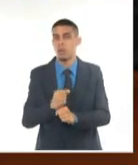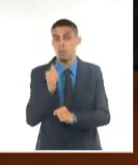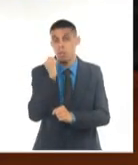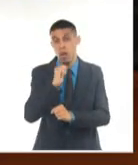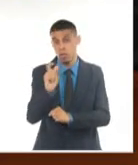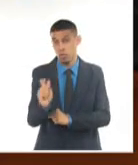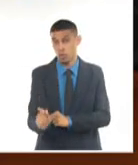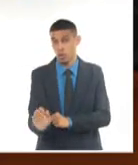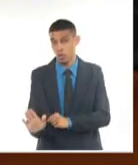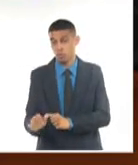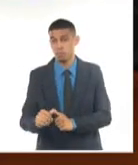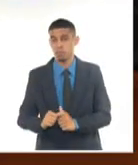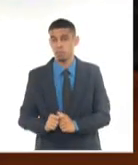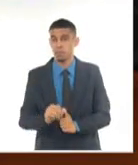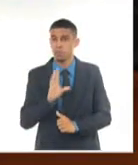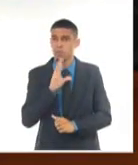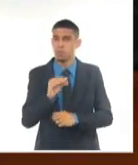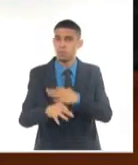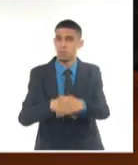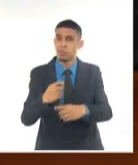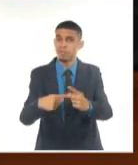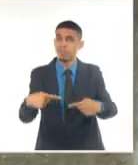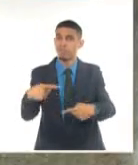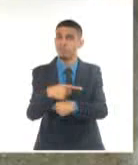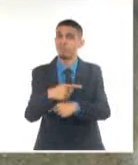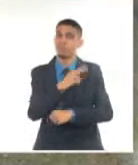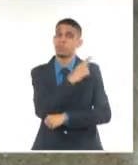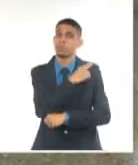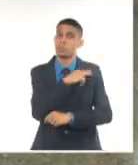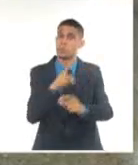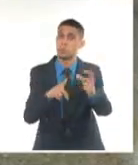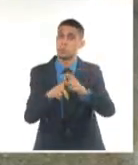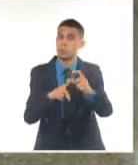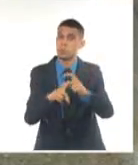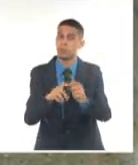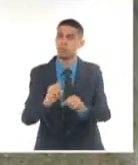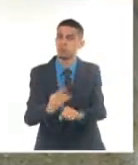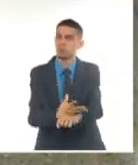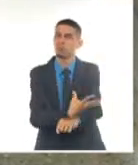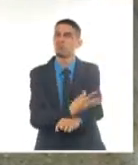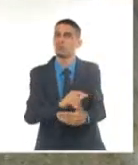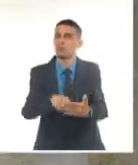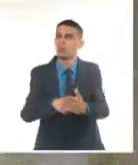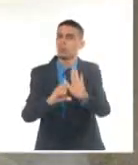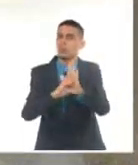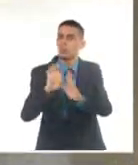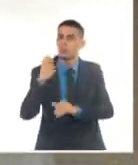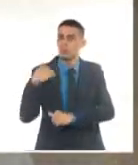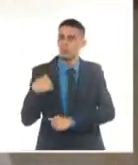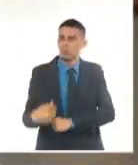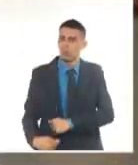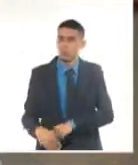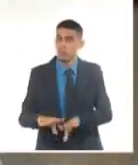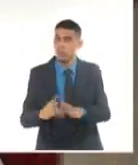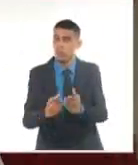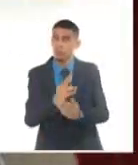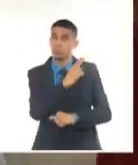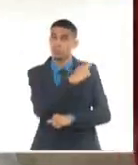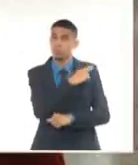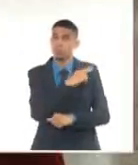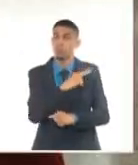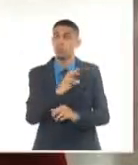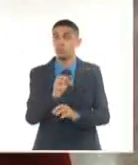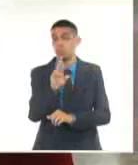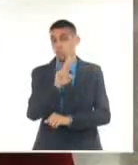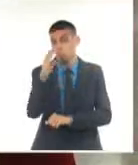Dijo además que a los principales dirigentes sindicales del país les enorgullece firmar el Código de Ética de los Cuadros de la Revolución